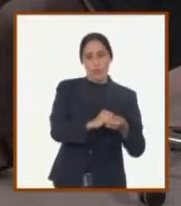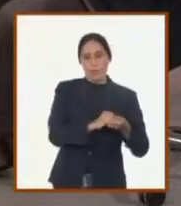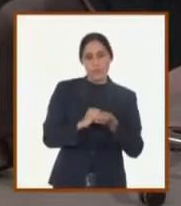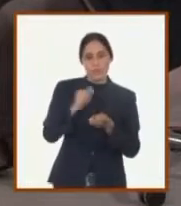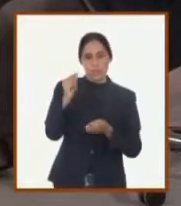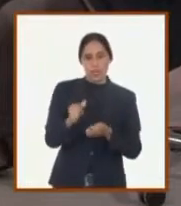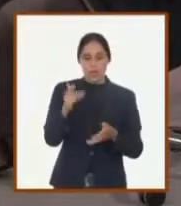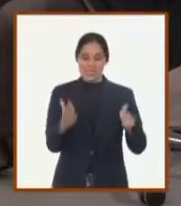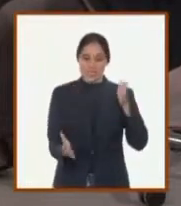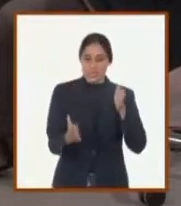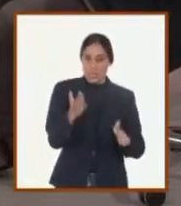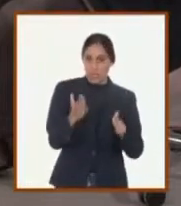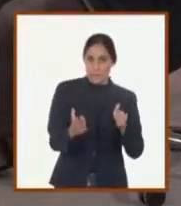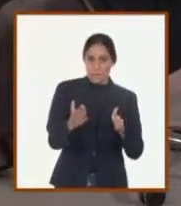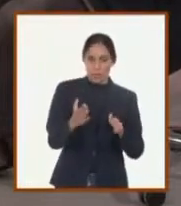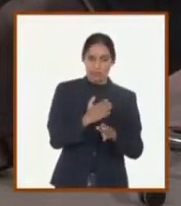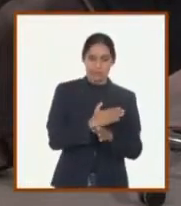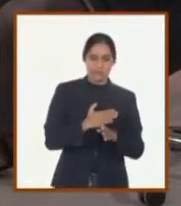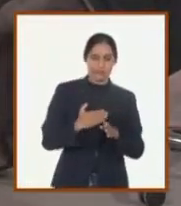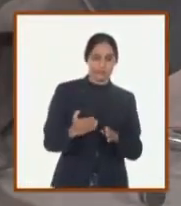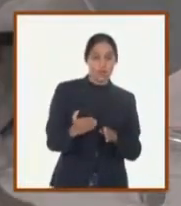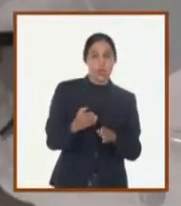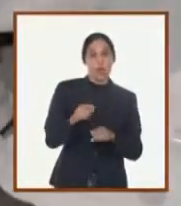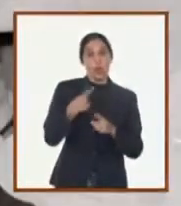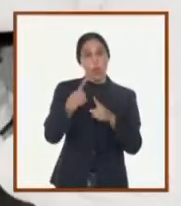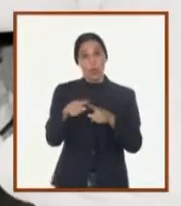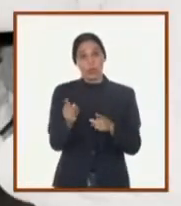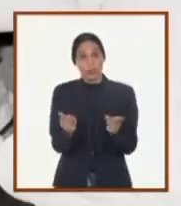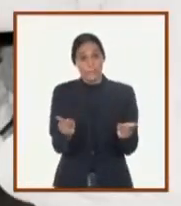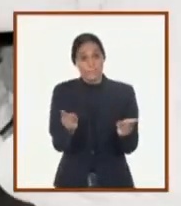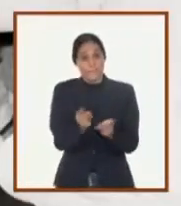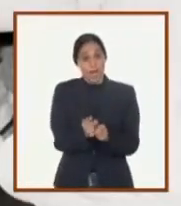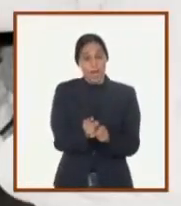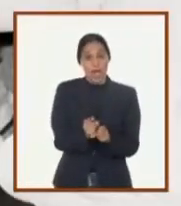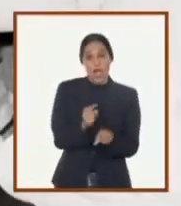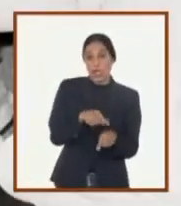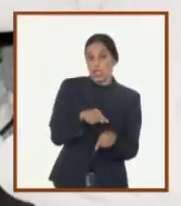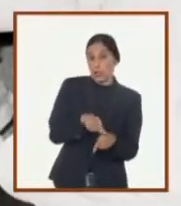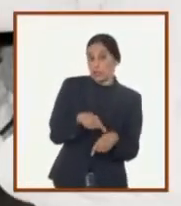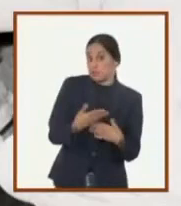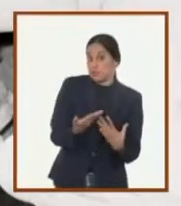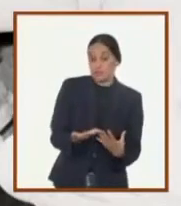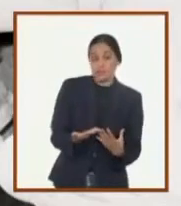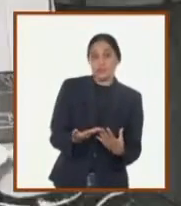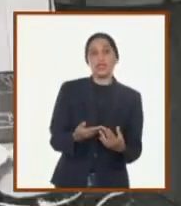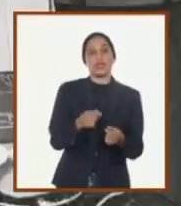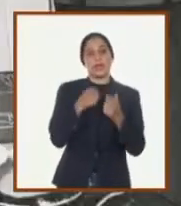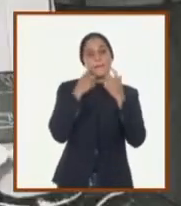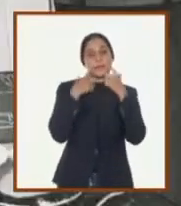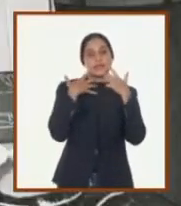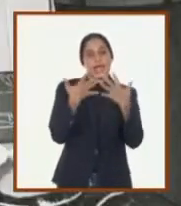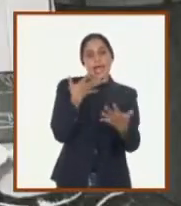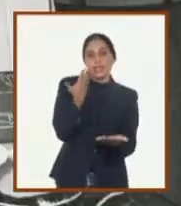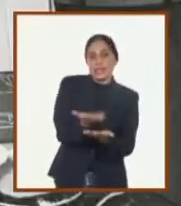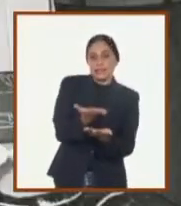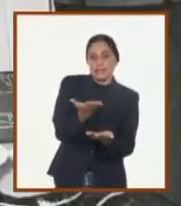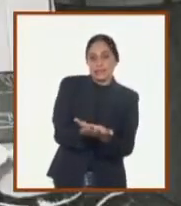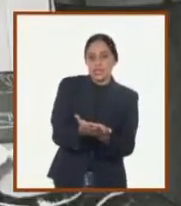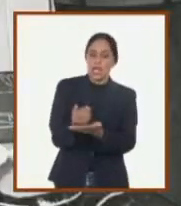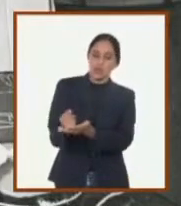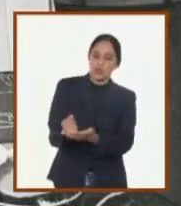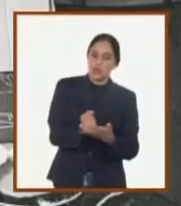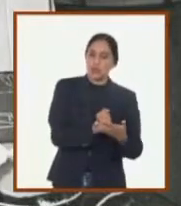perido y compañeros que estaban un corto perido que venían como colaboradores se le solic Aba las instituciones